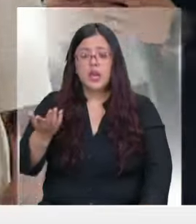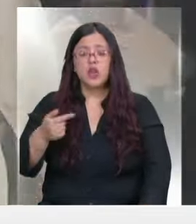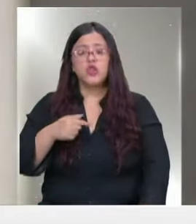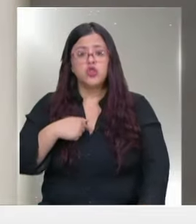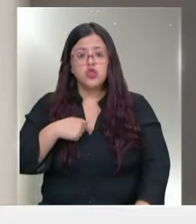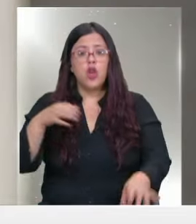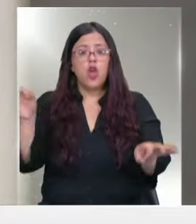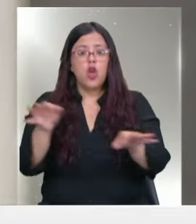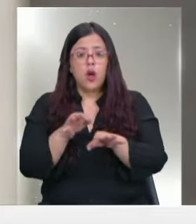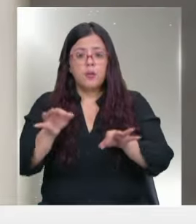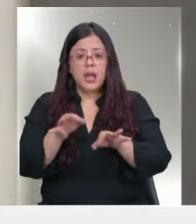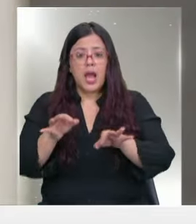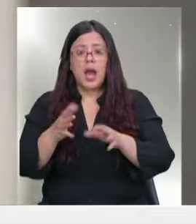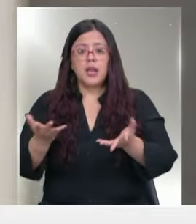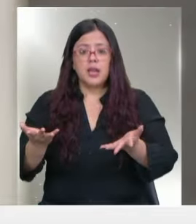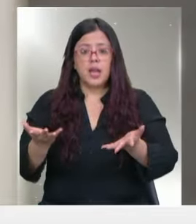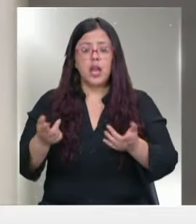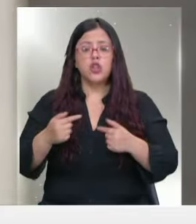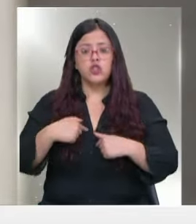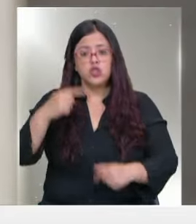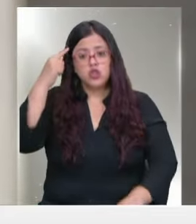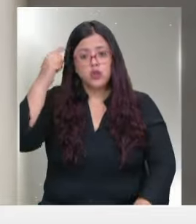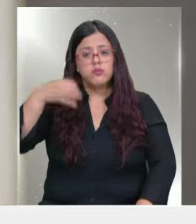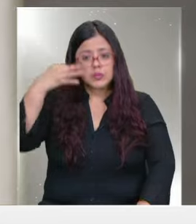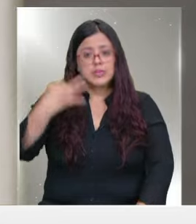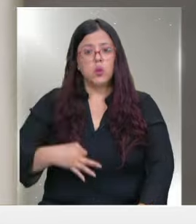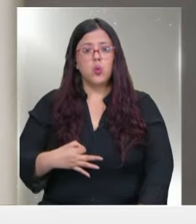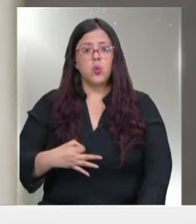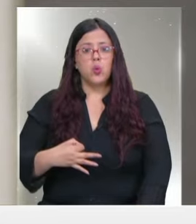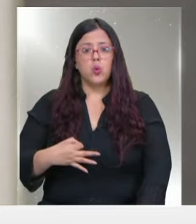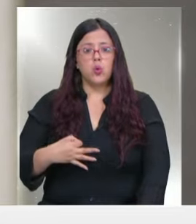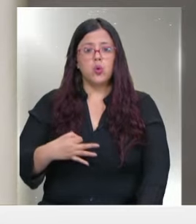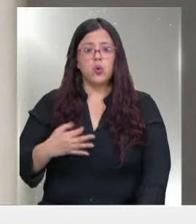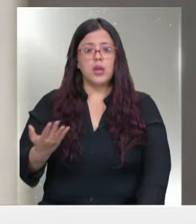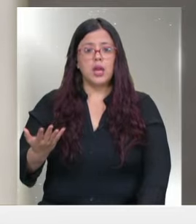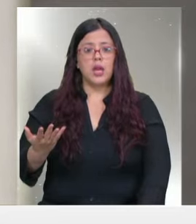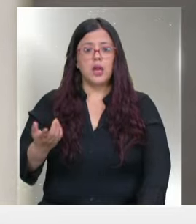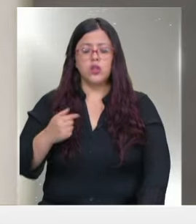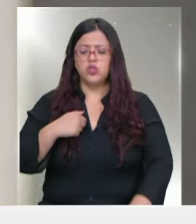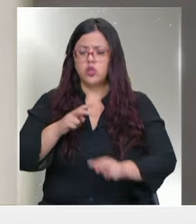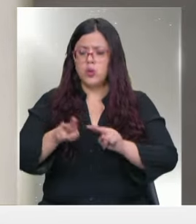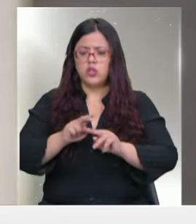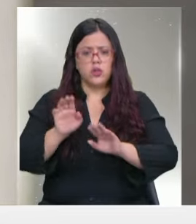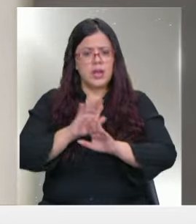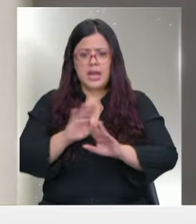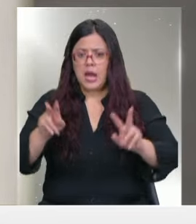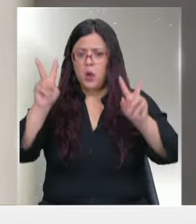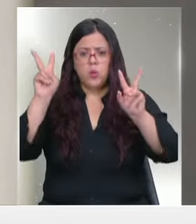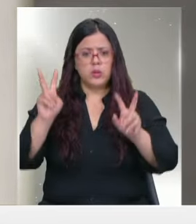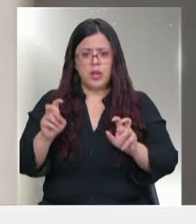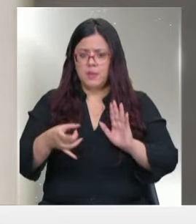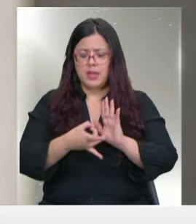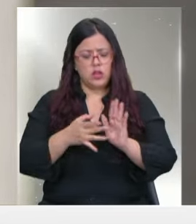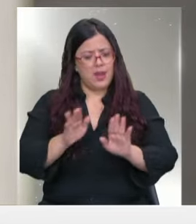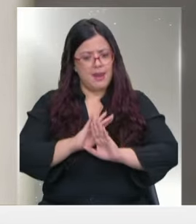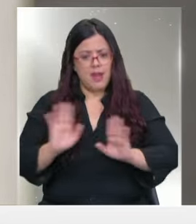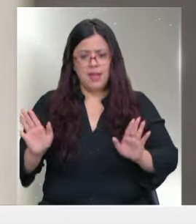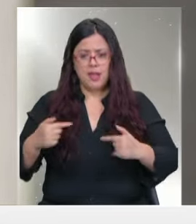reafirmar que tengo la absoluta convicción de que no he incurrido en ninguna conducta constitutiva de